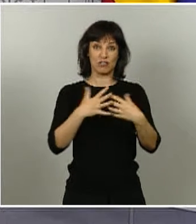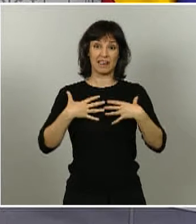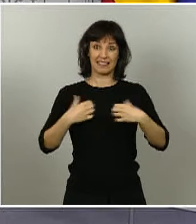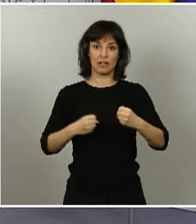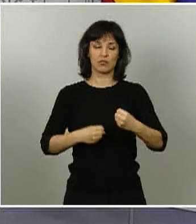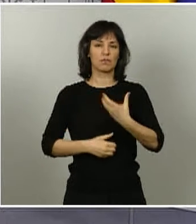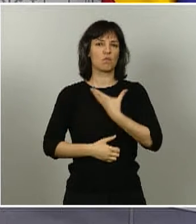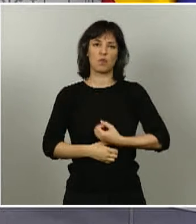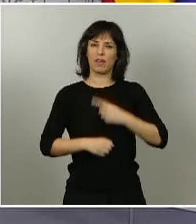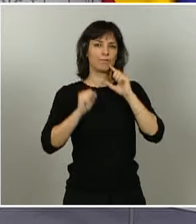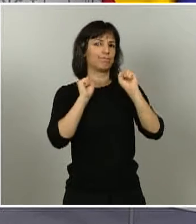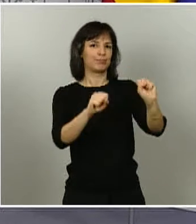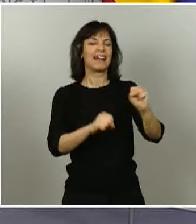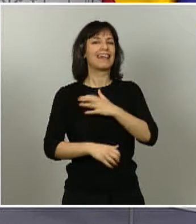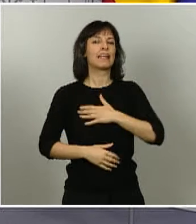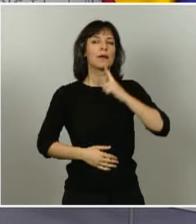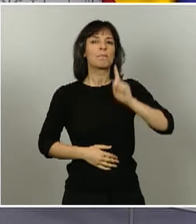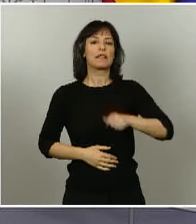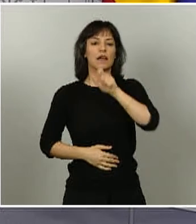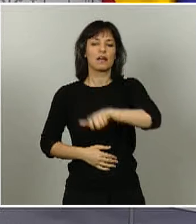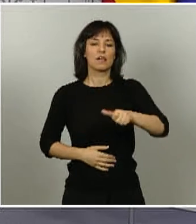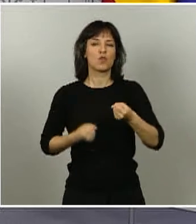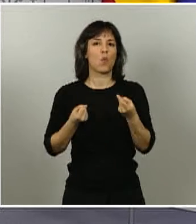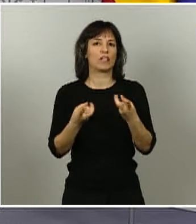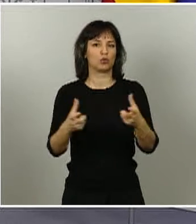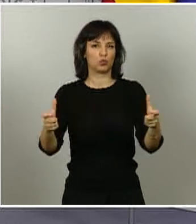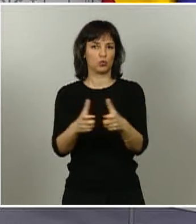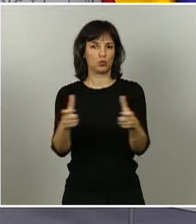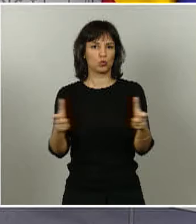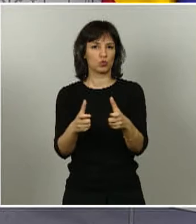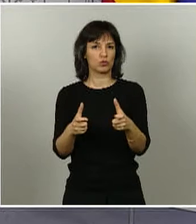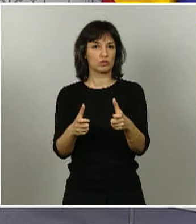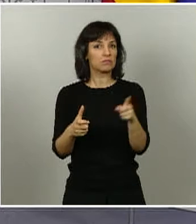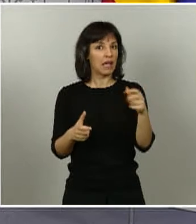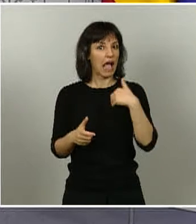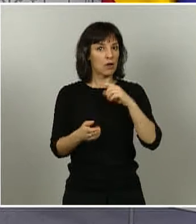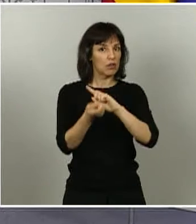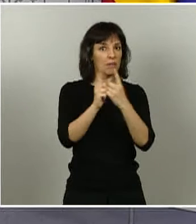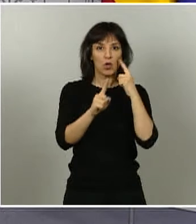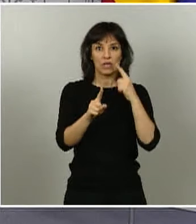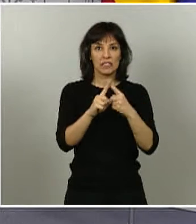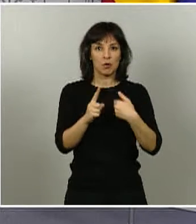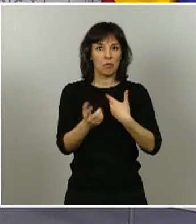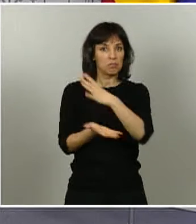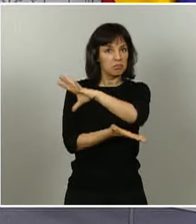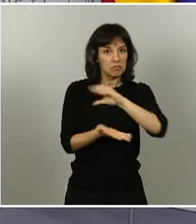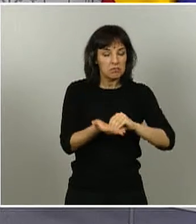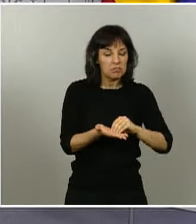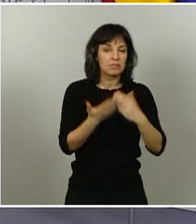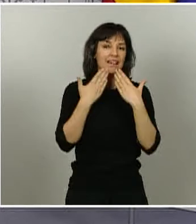por población. ¿Va a haber algún cambio en este sentido para atender estas peticiones? Gracias. Muchas gracias,